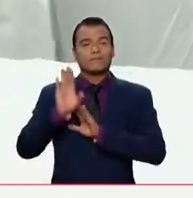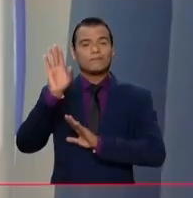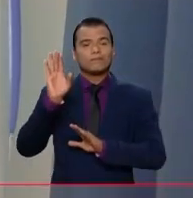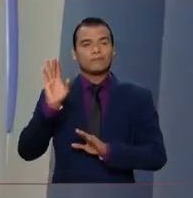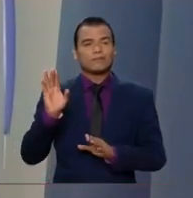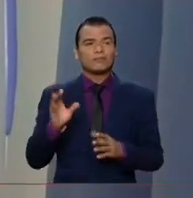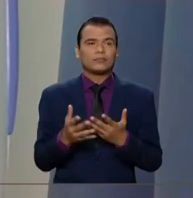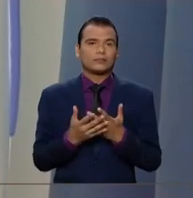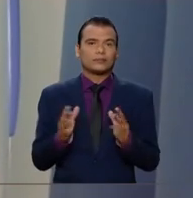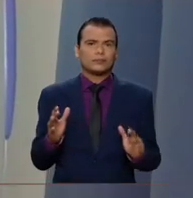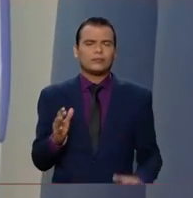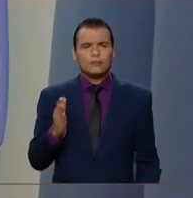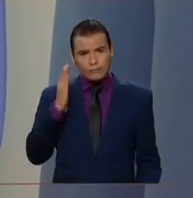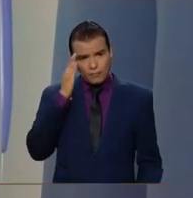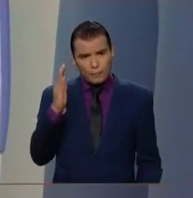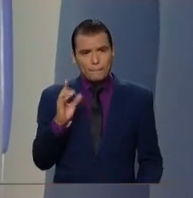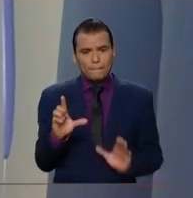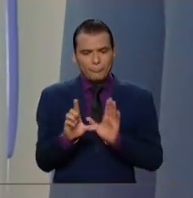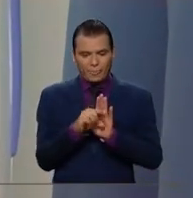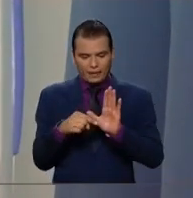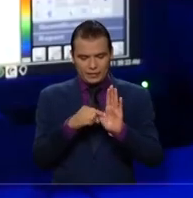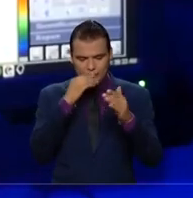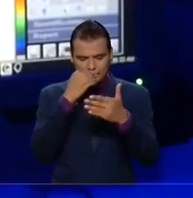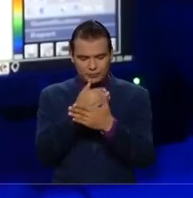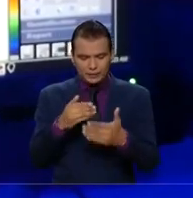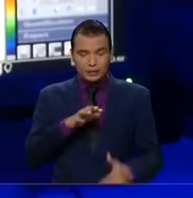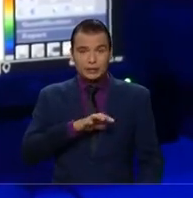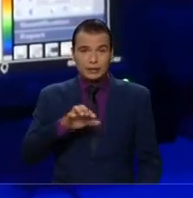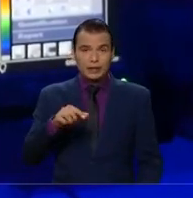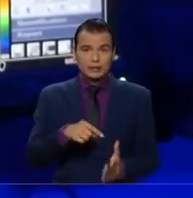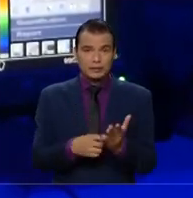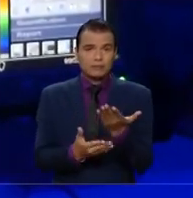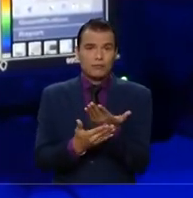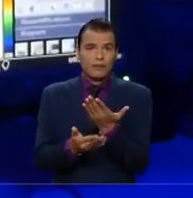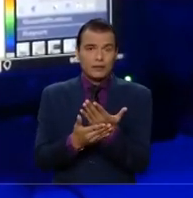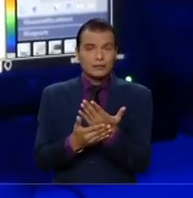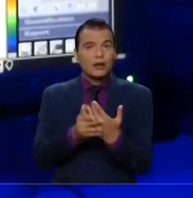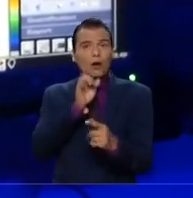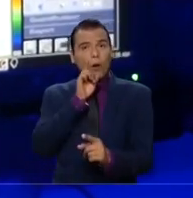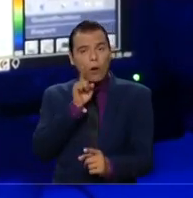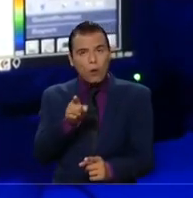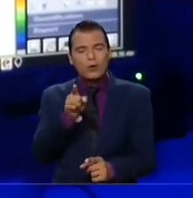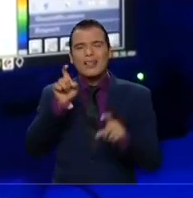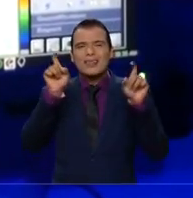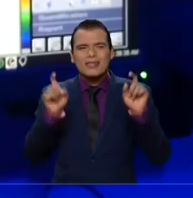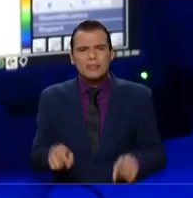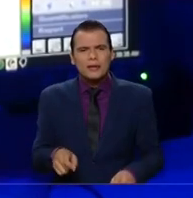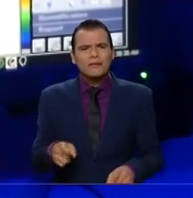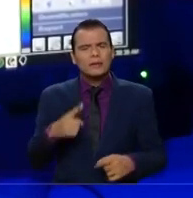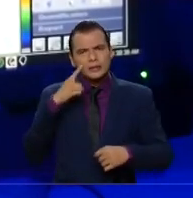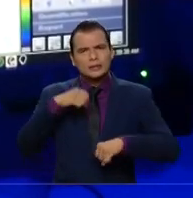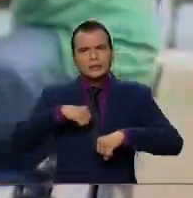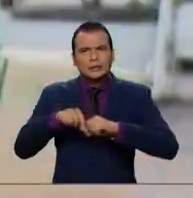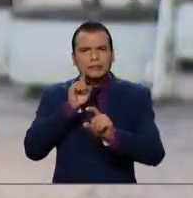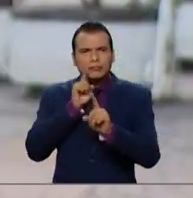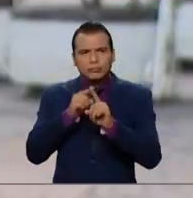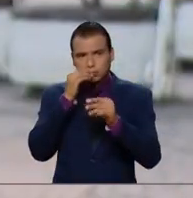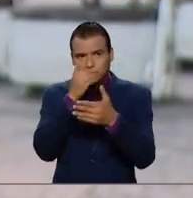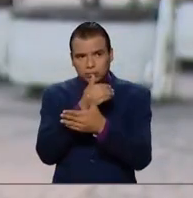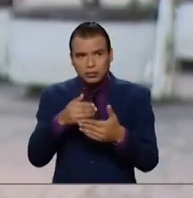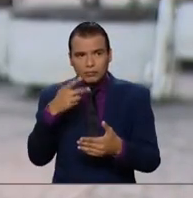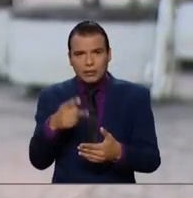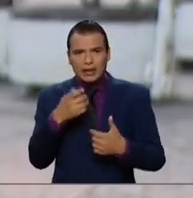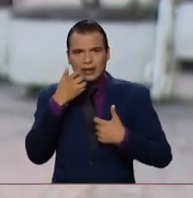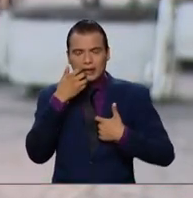A pesar de la existencia de la ley que obliga a las entidades a agotar todos los esfuerzos posibles para la detección temprana del cáncer